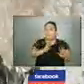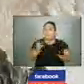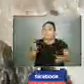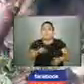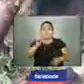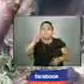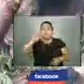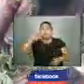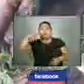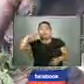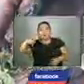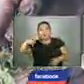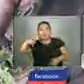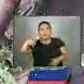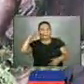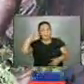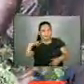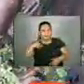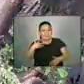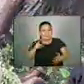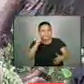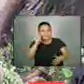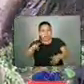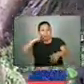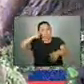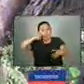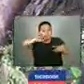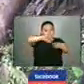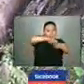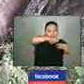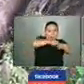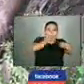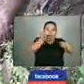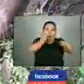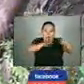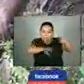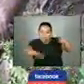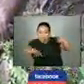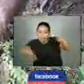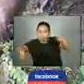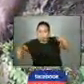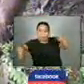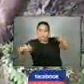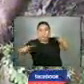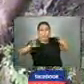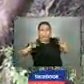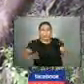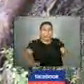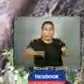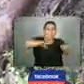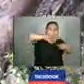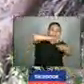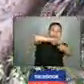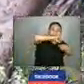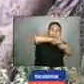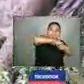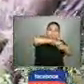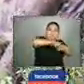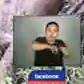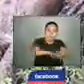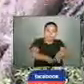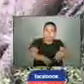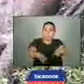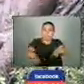en este momento. Primero si cerramos la válvula, porque ANDA está trayendo una válvula para cerrar, ¿cómo se llama? La